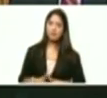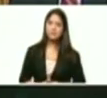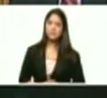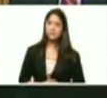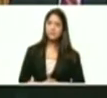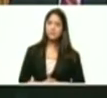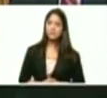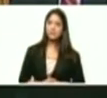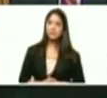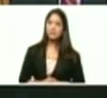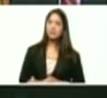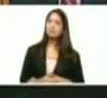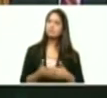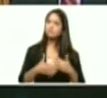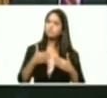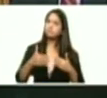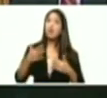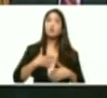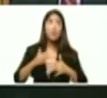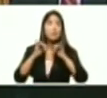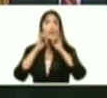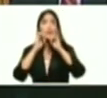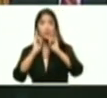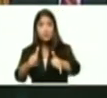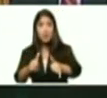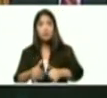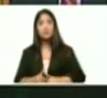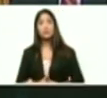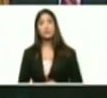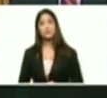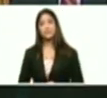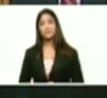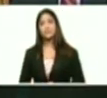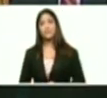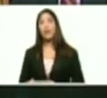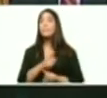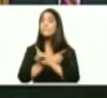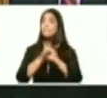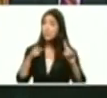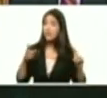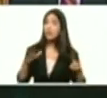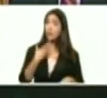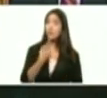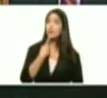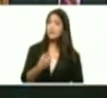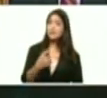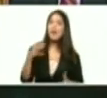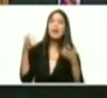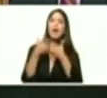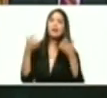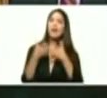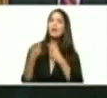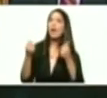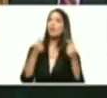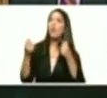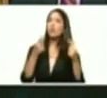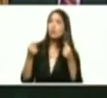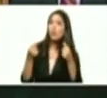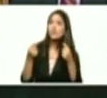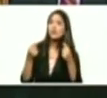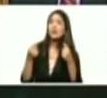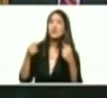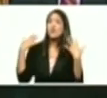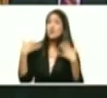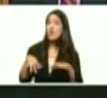que han ido instalando, y que yo he venido denunciando, y hemos venido enfrentando, pero, y puedo decir, la guerra económica, calado profundo,